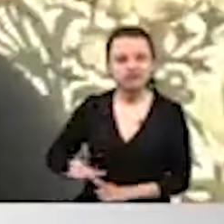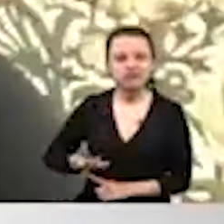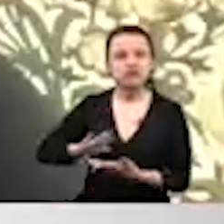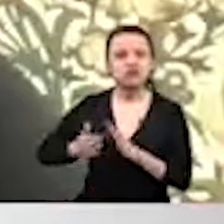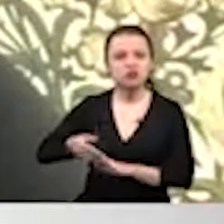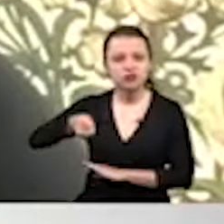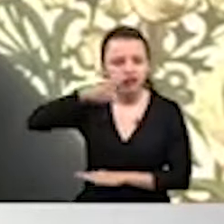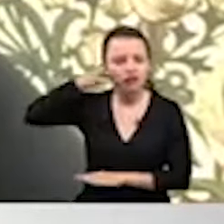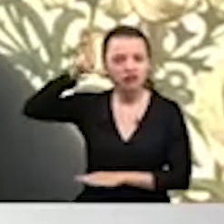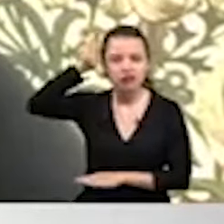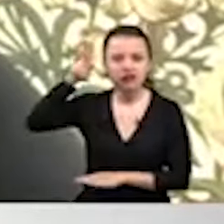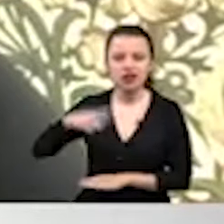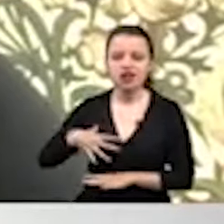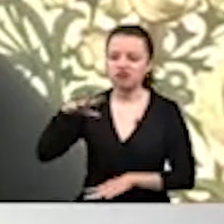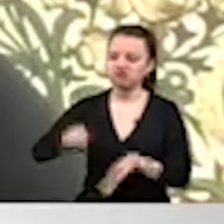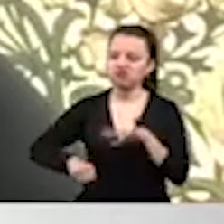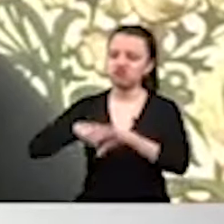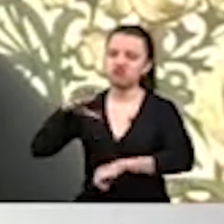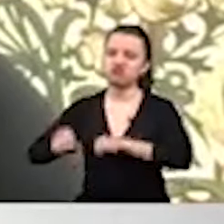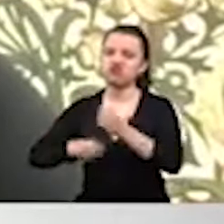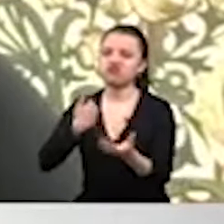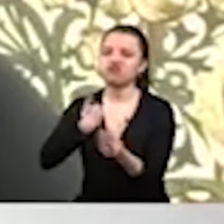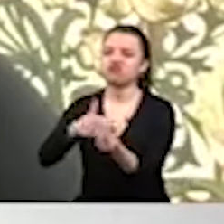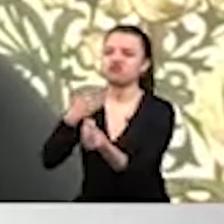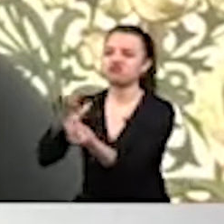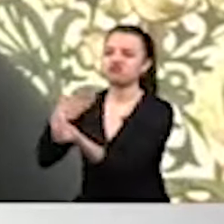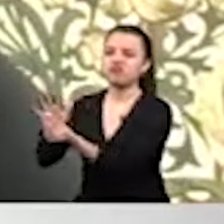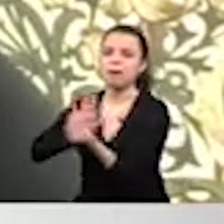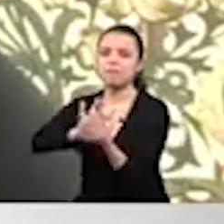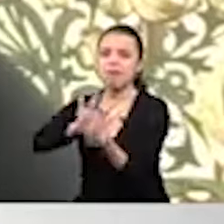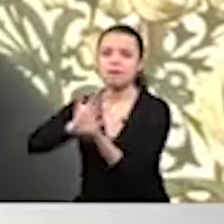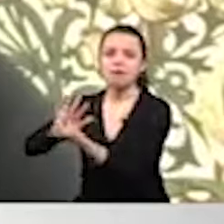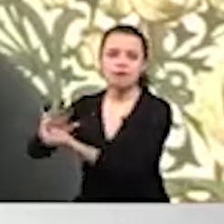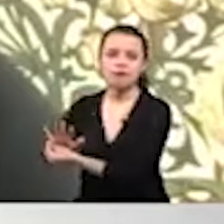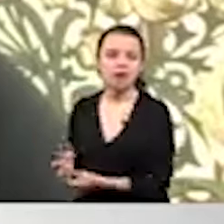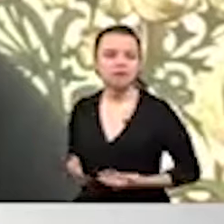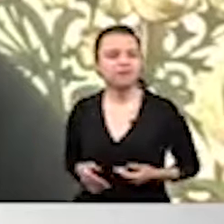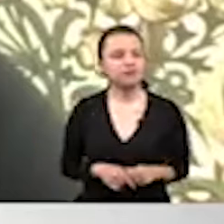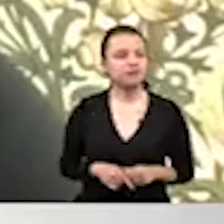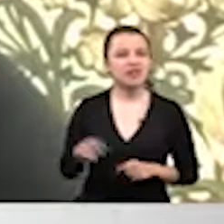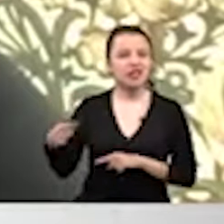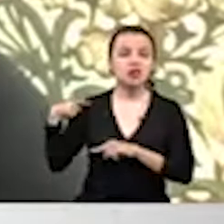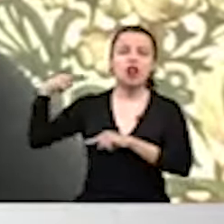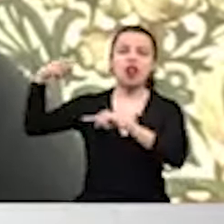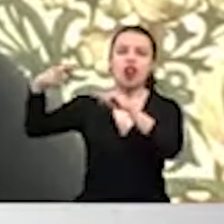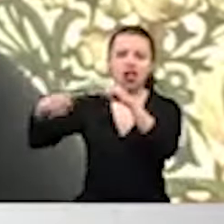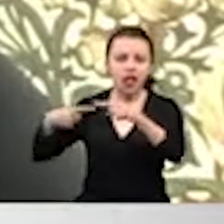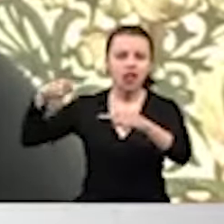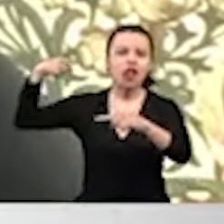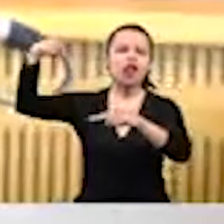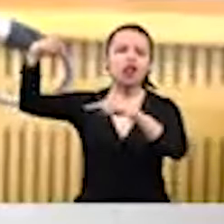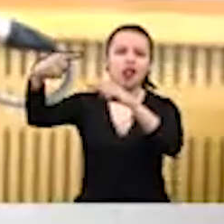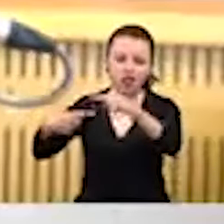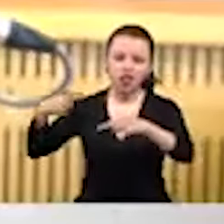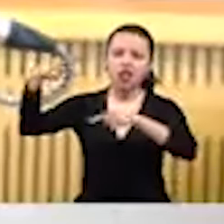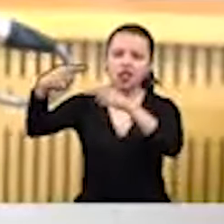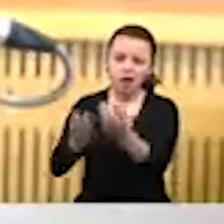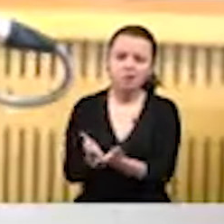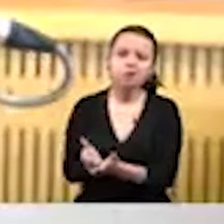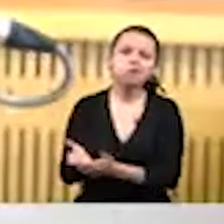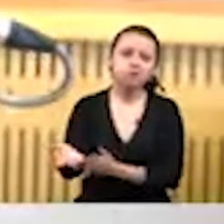la expropiación y la concentración de tierra. Creo que el legado de eso ha persistido en el periodo actual.